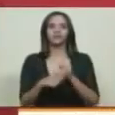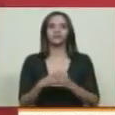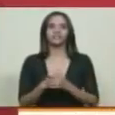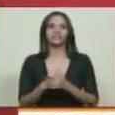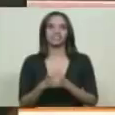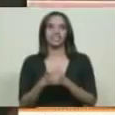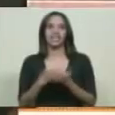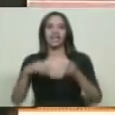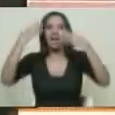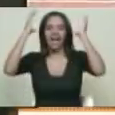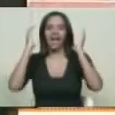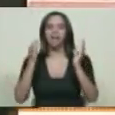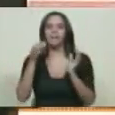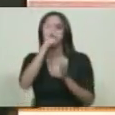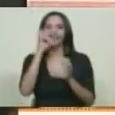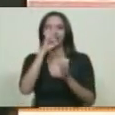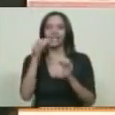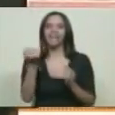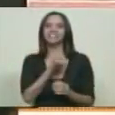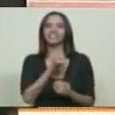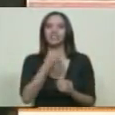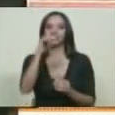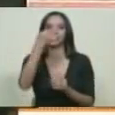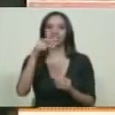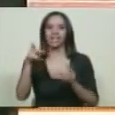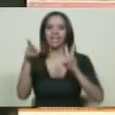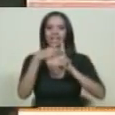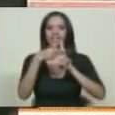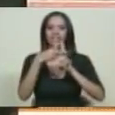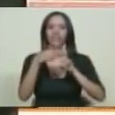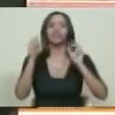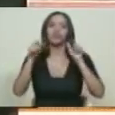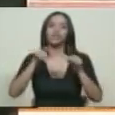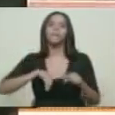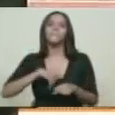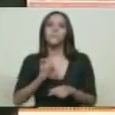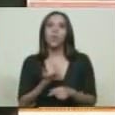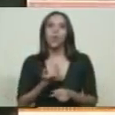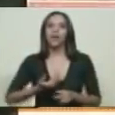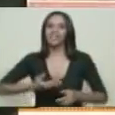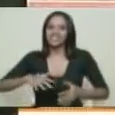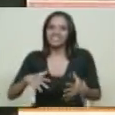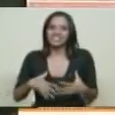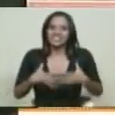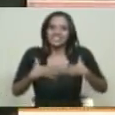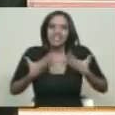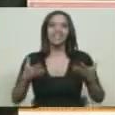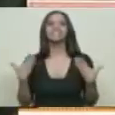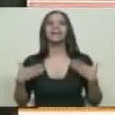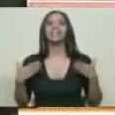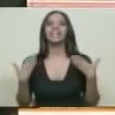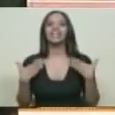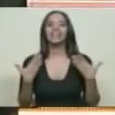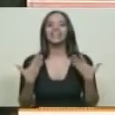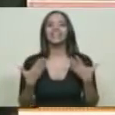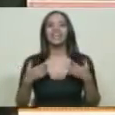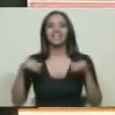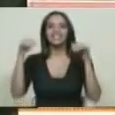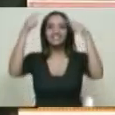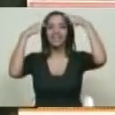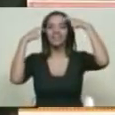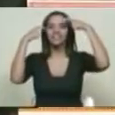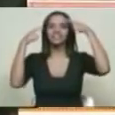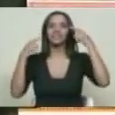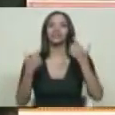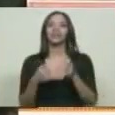Al mugre asesino en ZK es la etiqueta de la noche de hoy. Usted puede descargar esa alegría chavista a través de las redes sociales y posicionarla